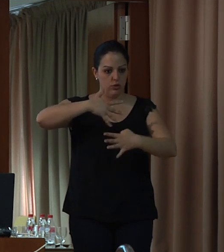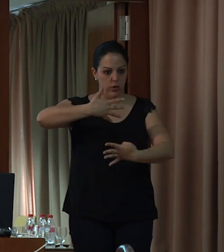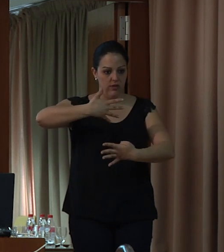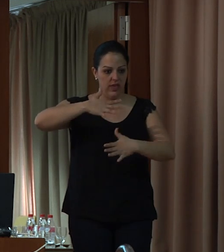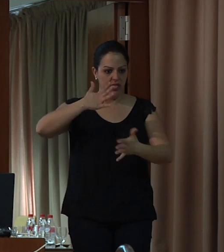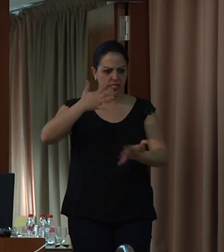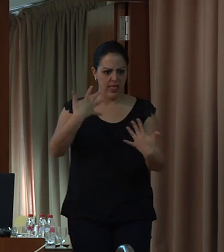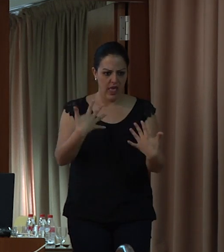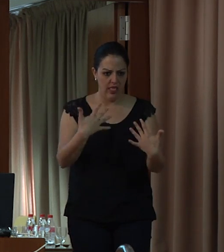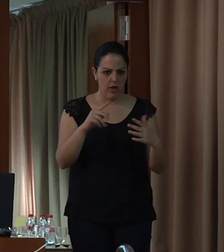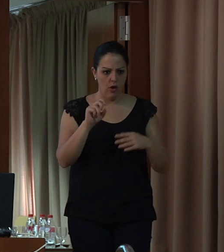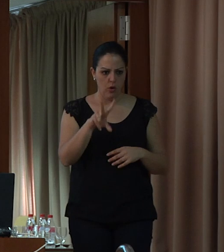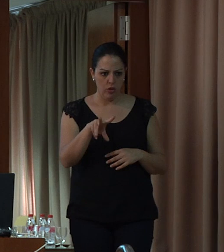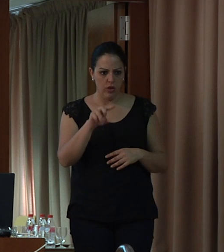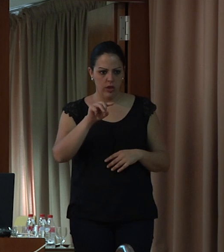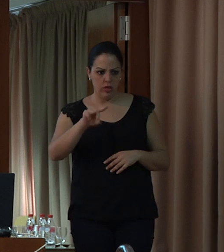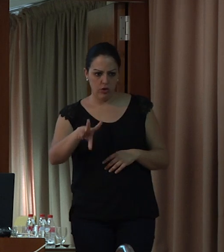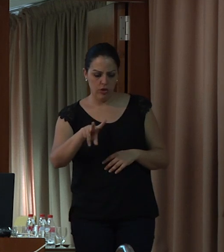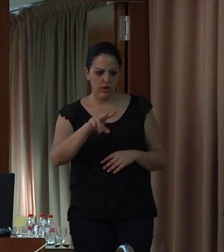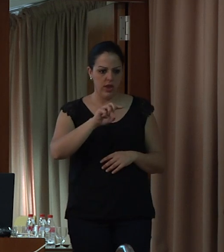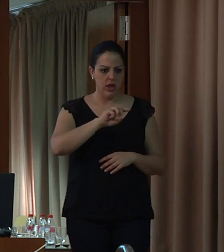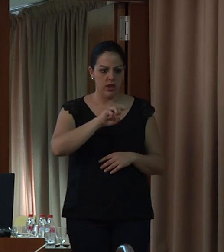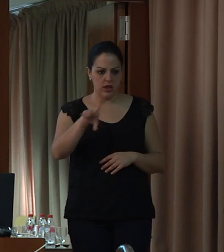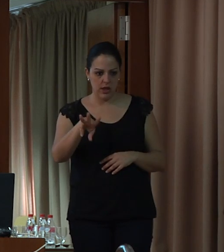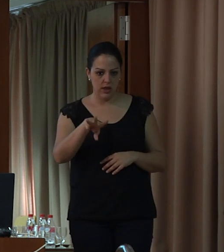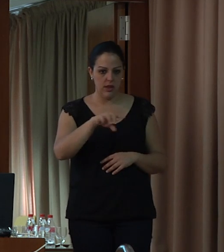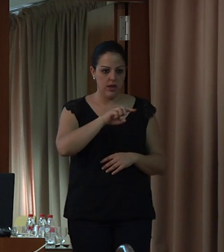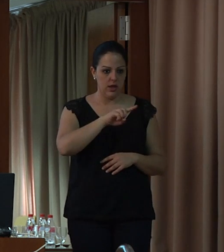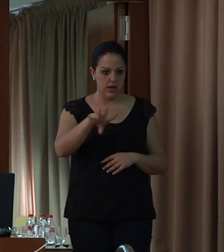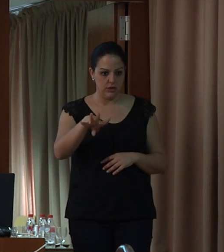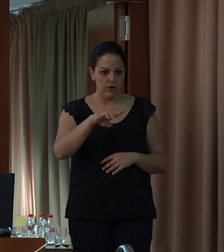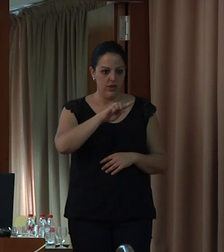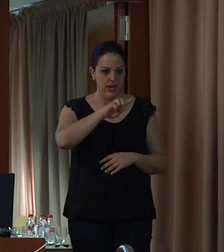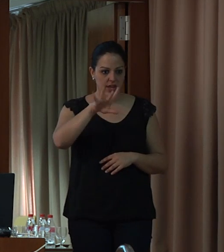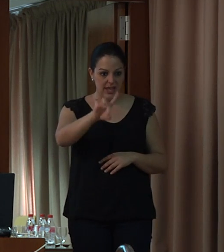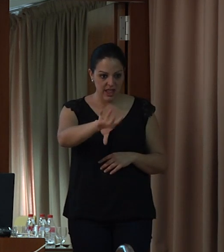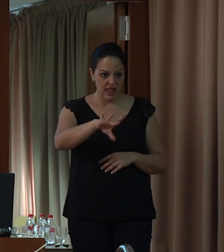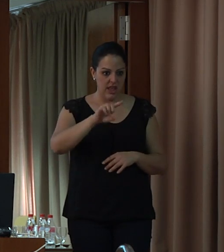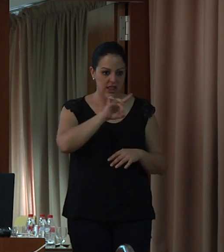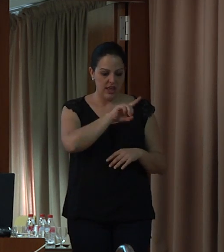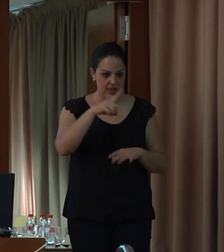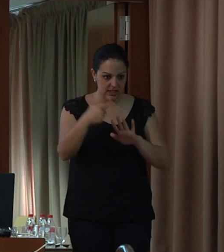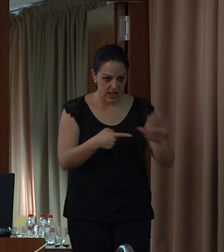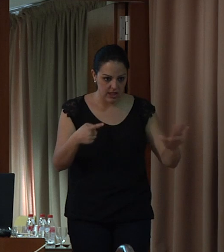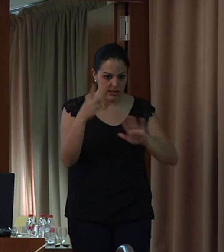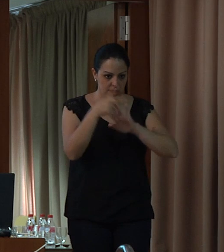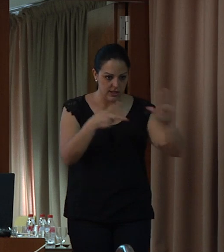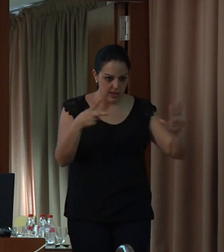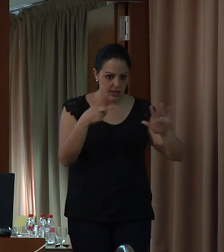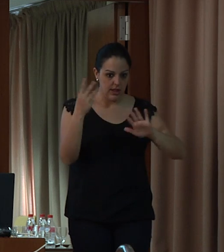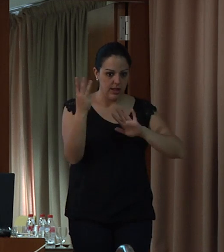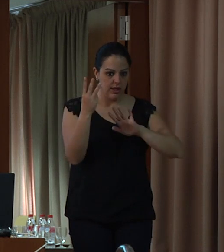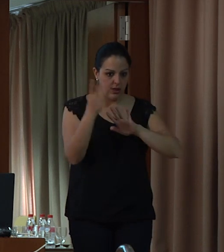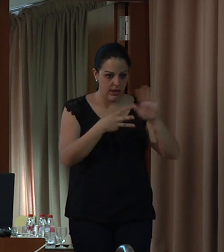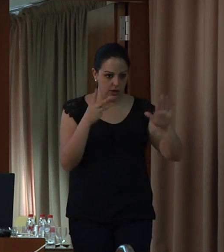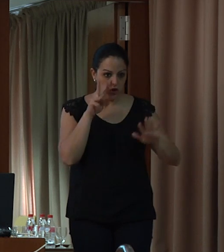10, 11, 12, 13, 14, 15, 16, 17, 18, lo